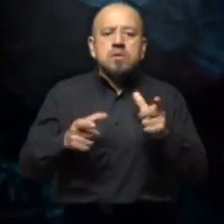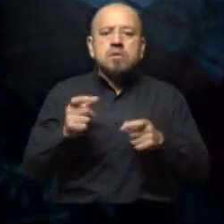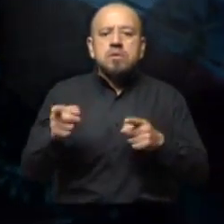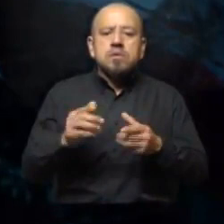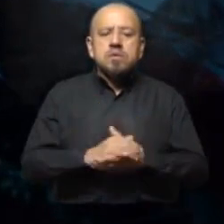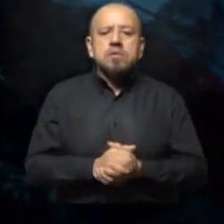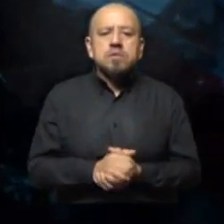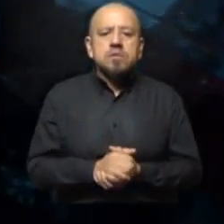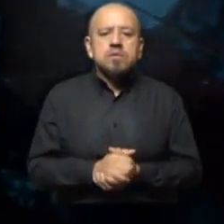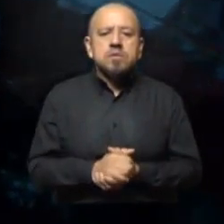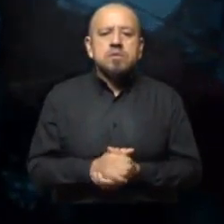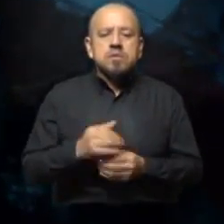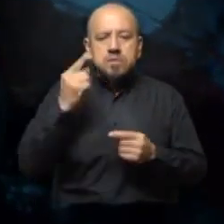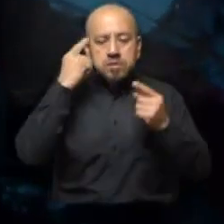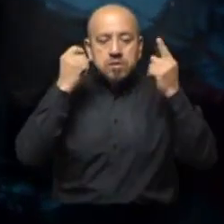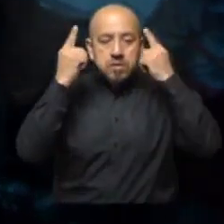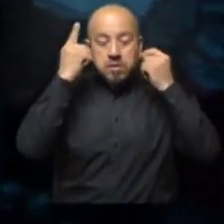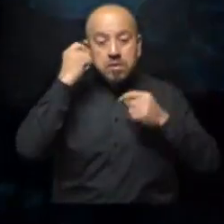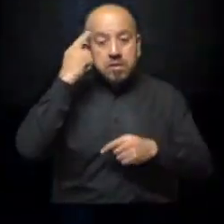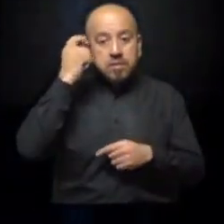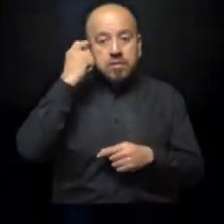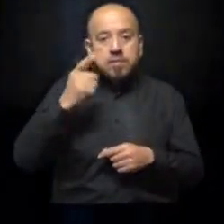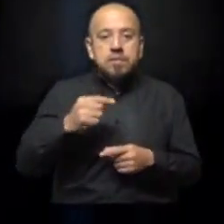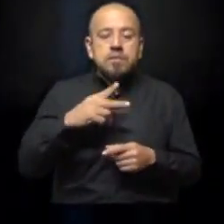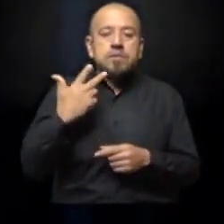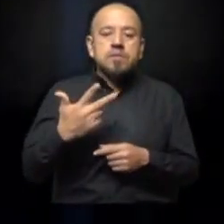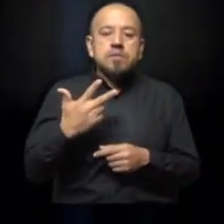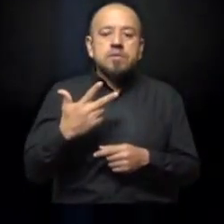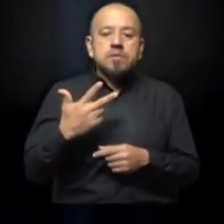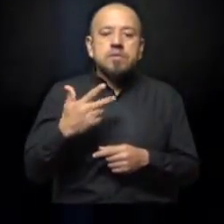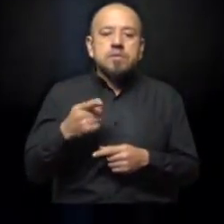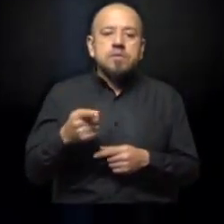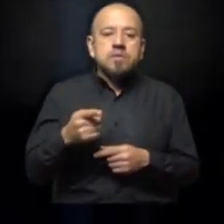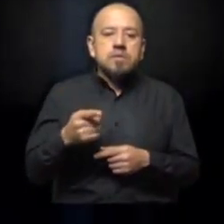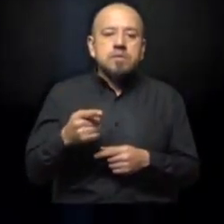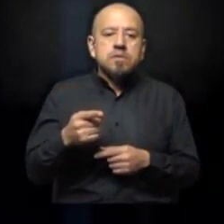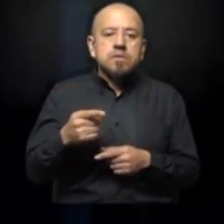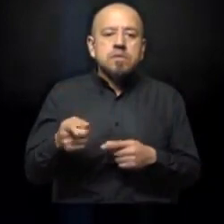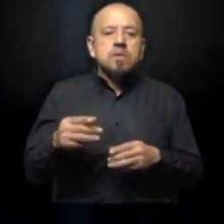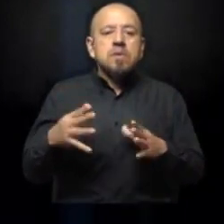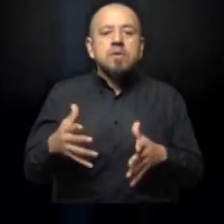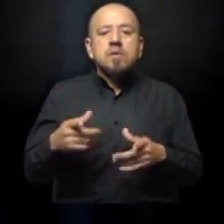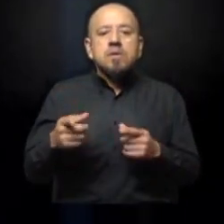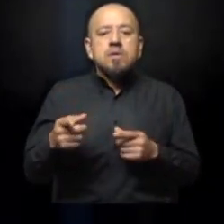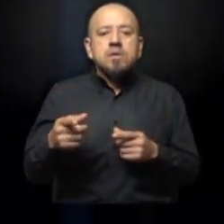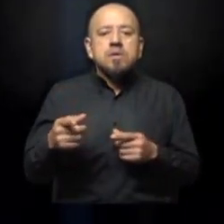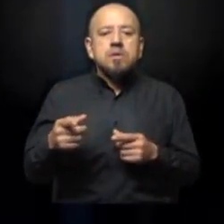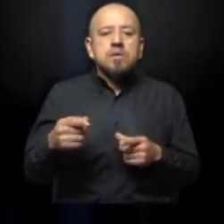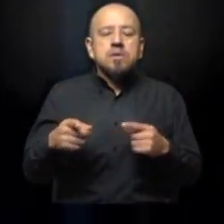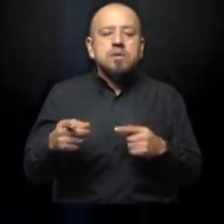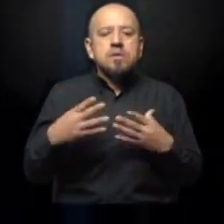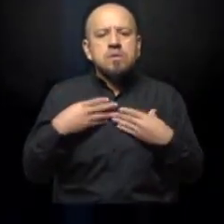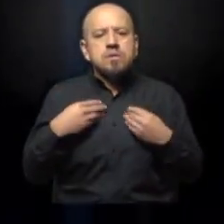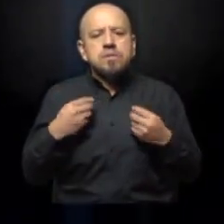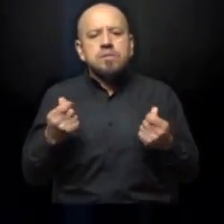igual que las experiencias de viviendo entre cosas una es cómo es eso de esa sensación